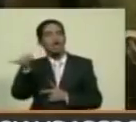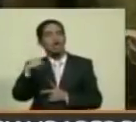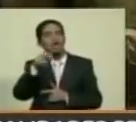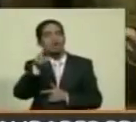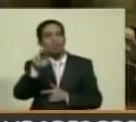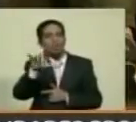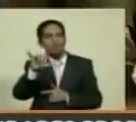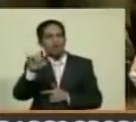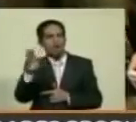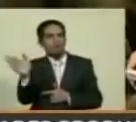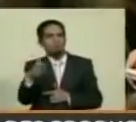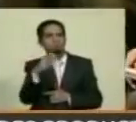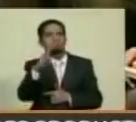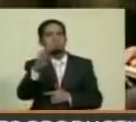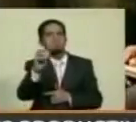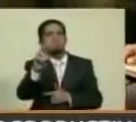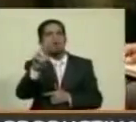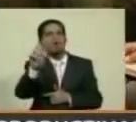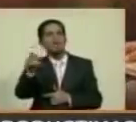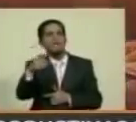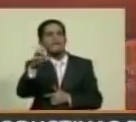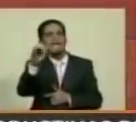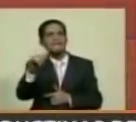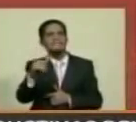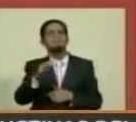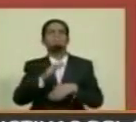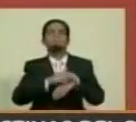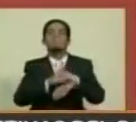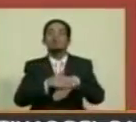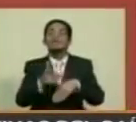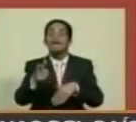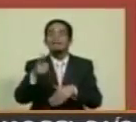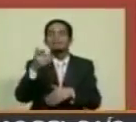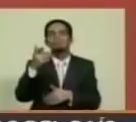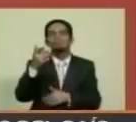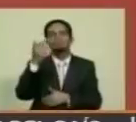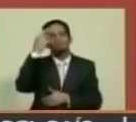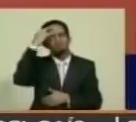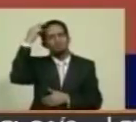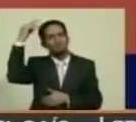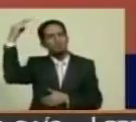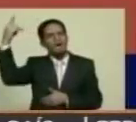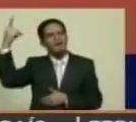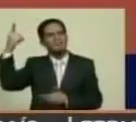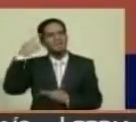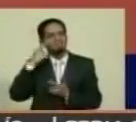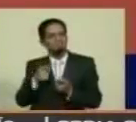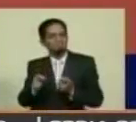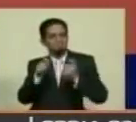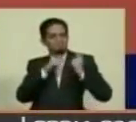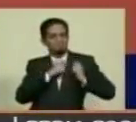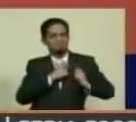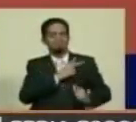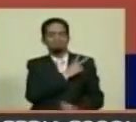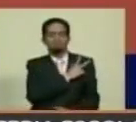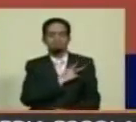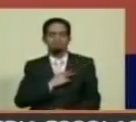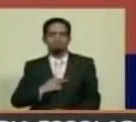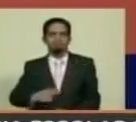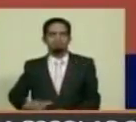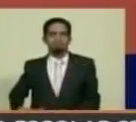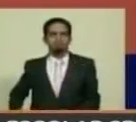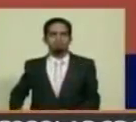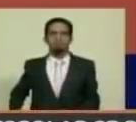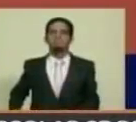porque sueña bajarse del portaaviones con la banda presidencial terciada. Te vas a caer de esa mata de plátano,